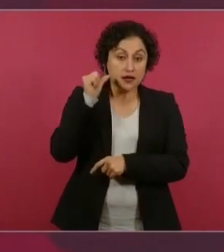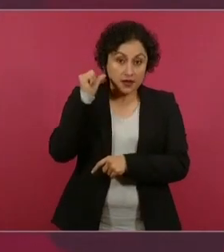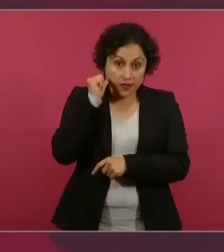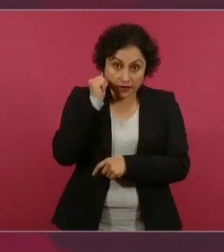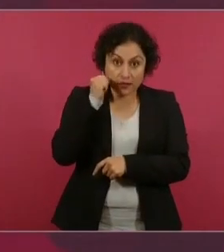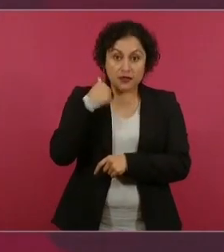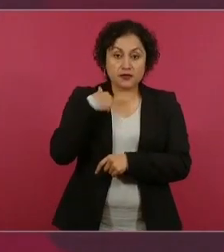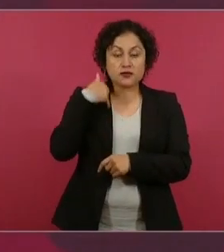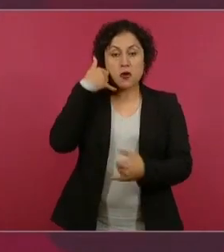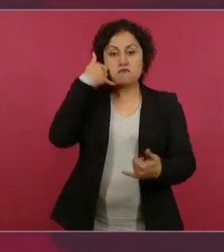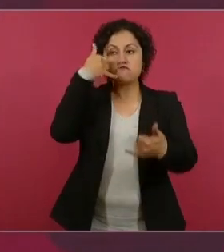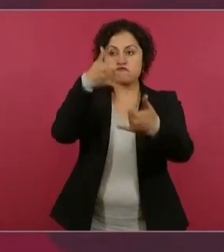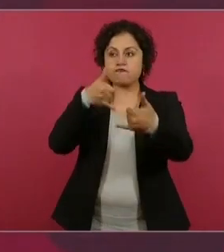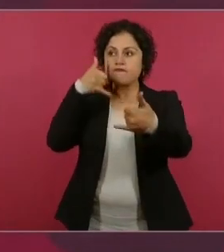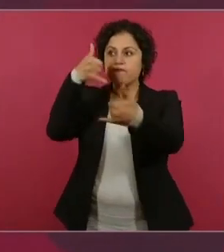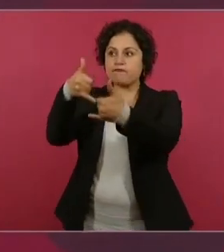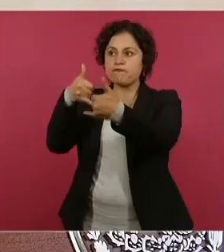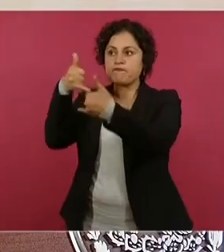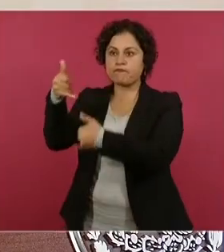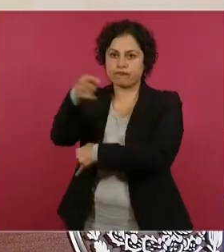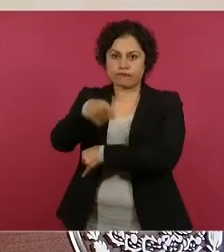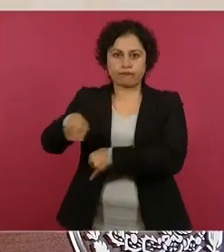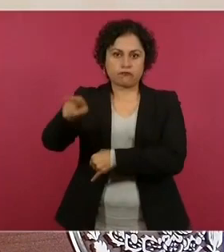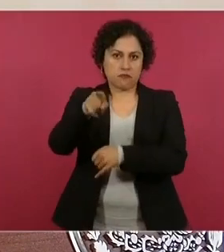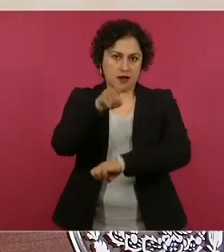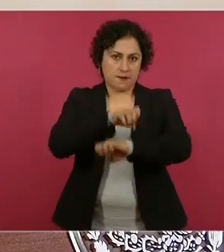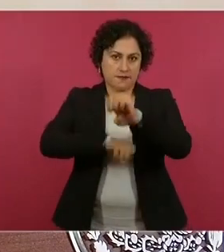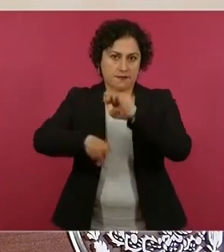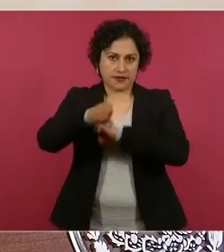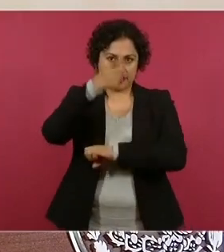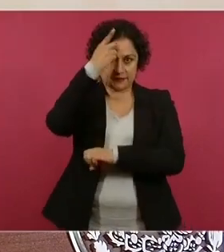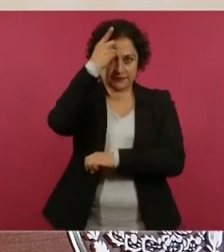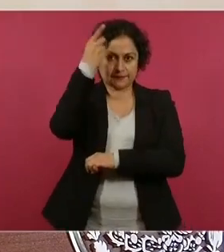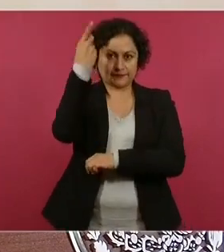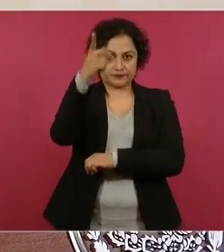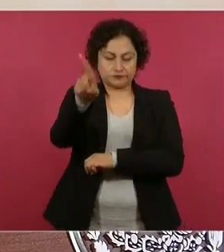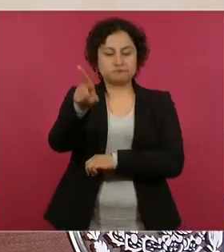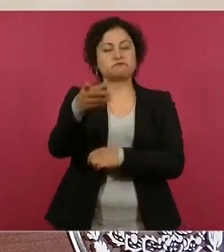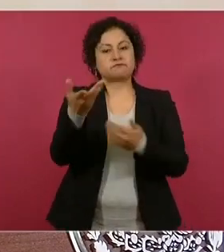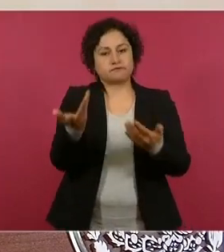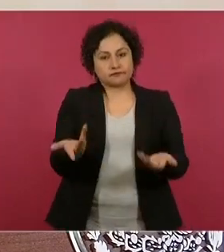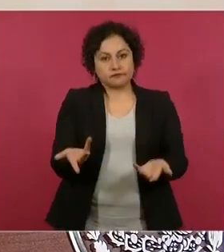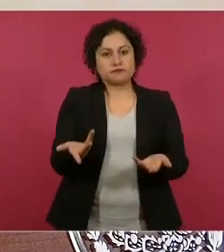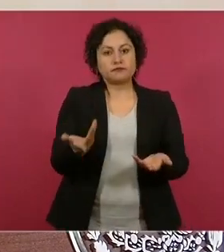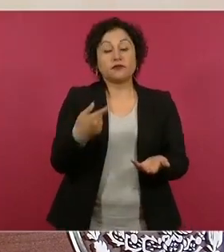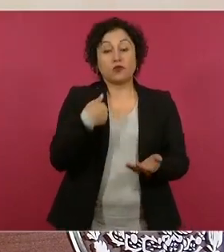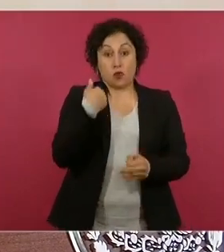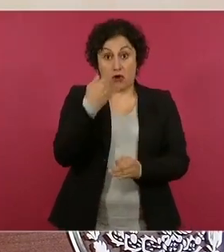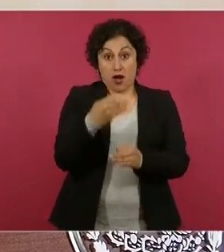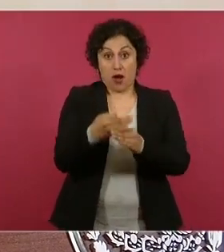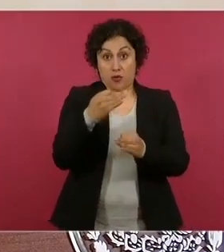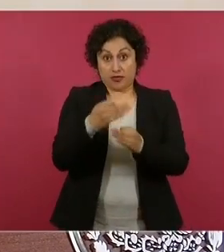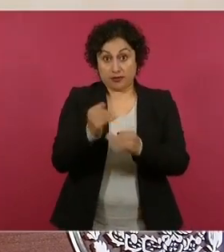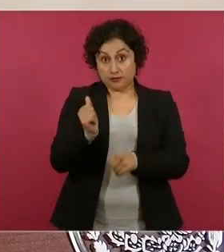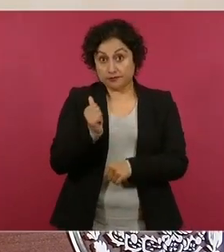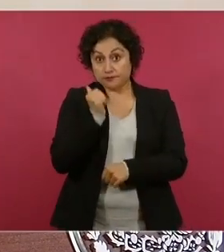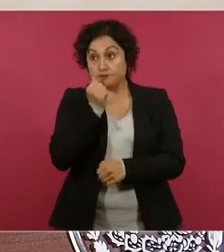empresarios, y aprovecho para convocar a otros, estoy seguro